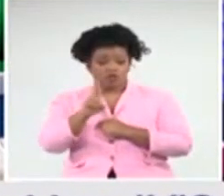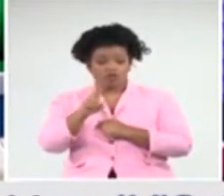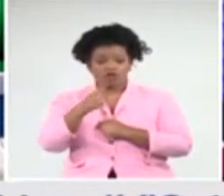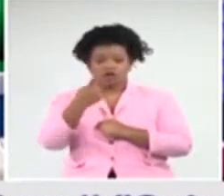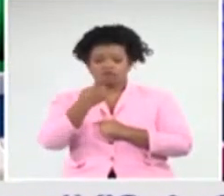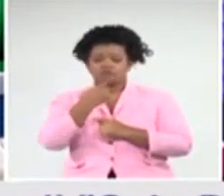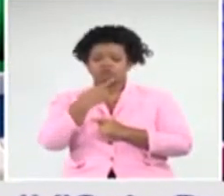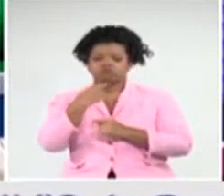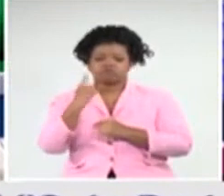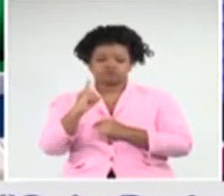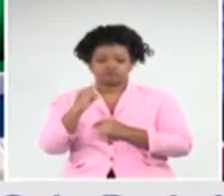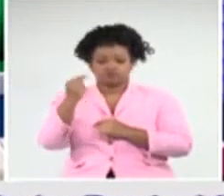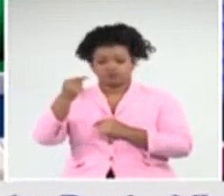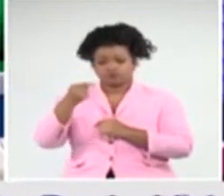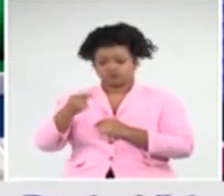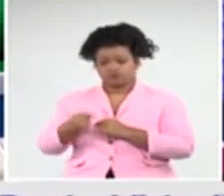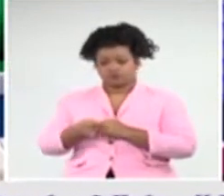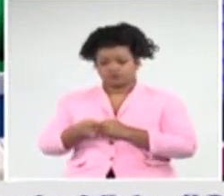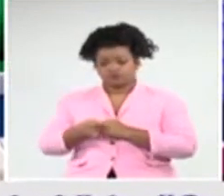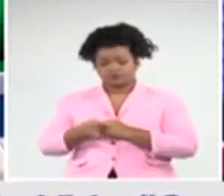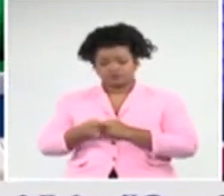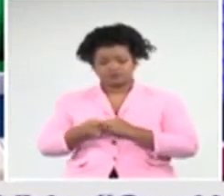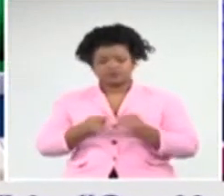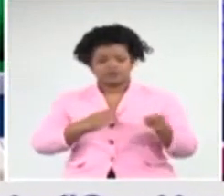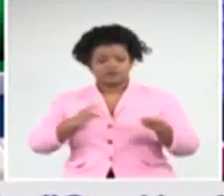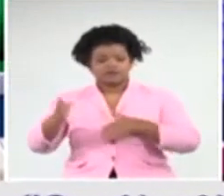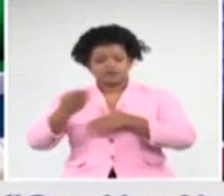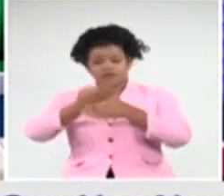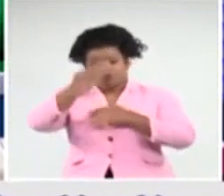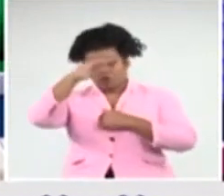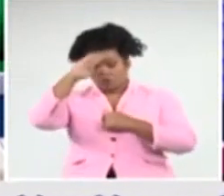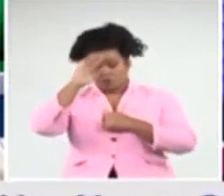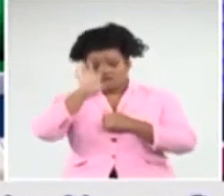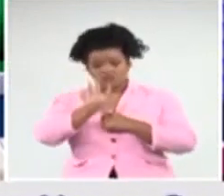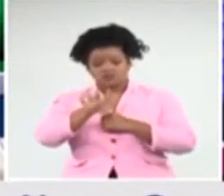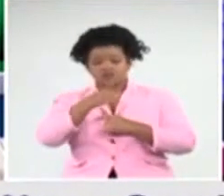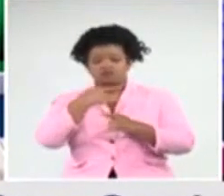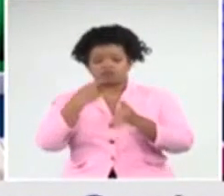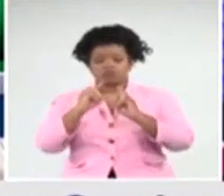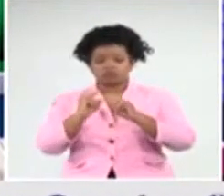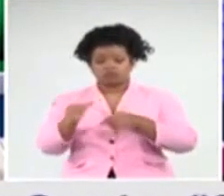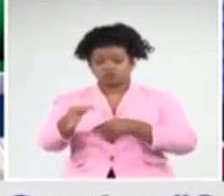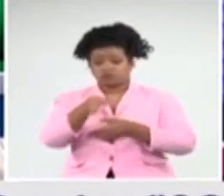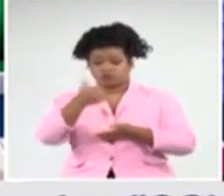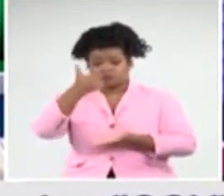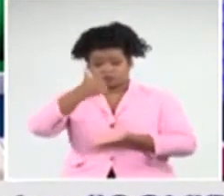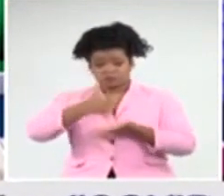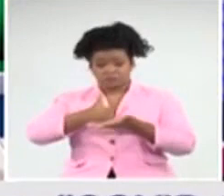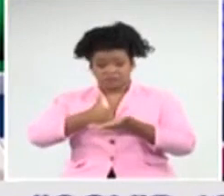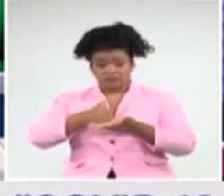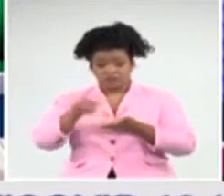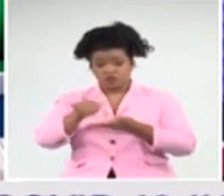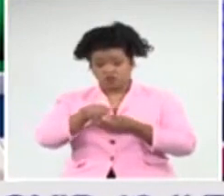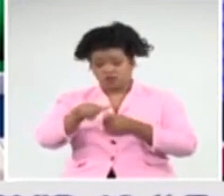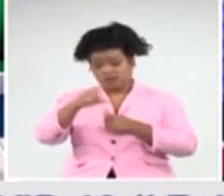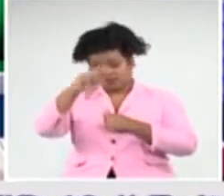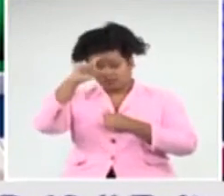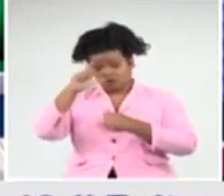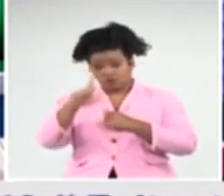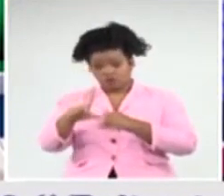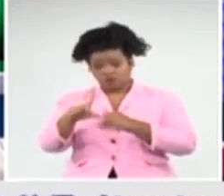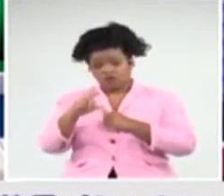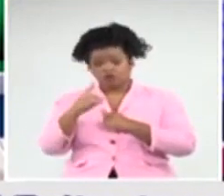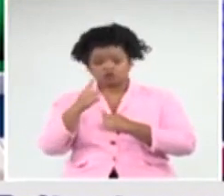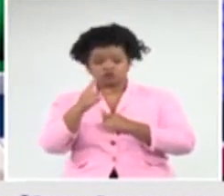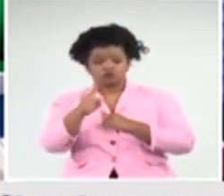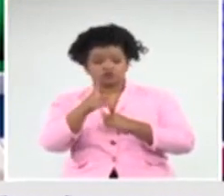Santiago de Cuba, 5 fallecimientos, del municipio Santiago de Cuba y San Luis, 2 fallecidos